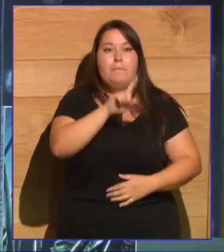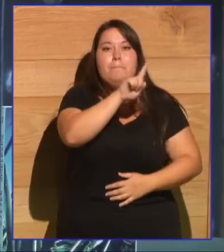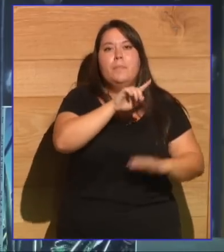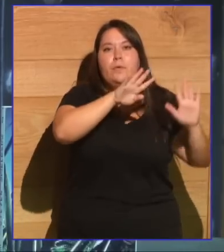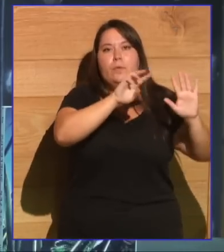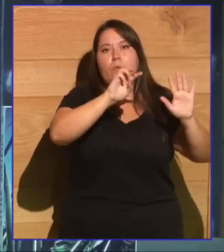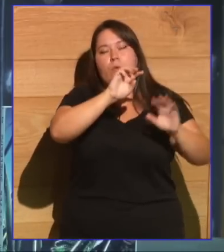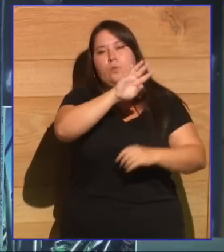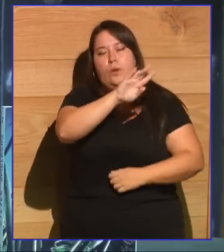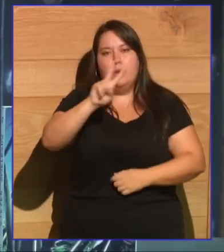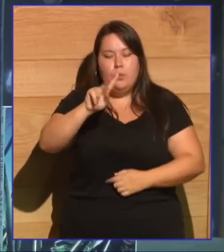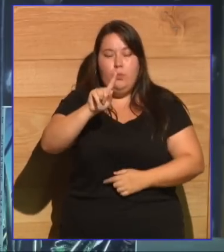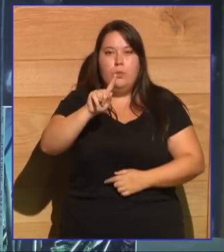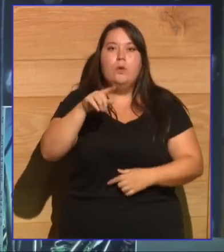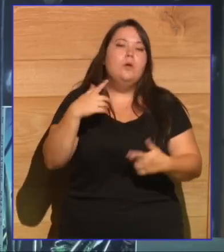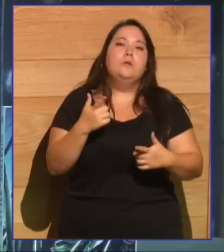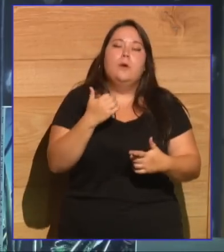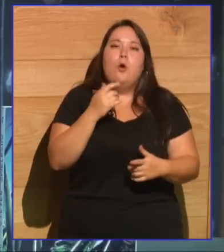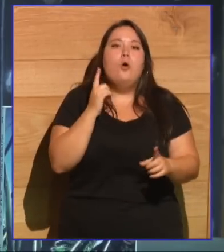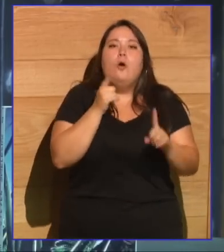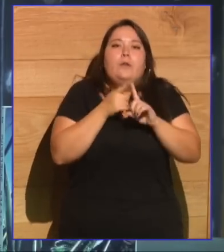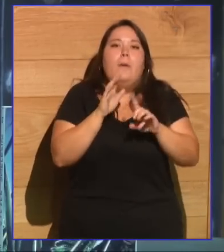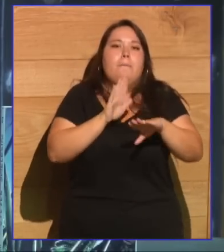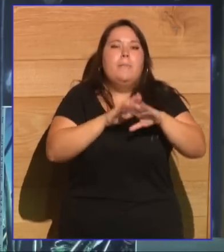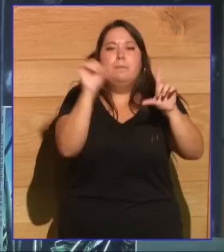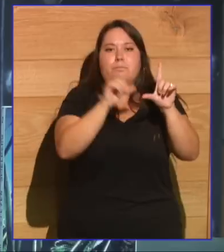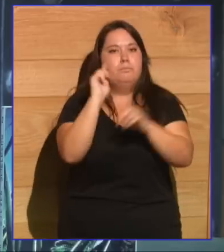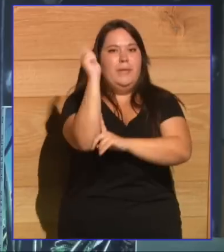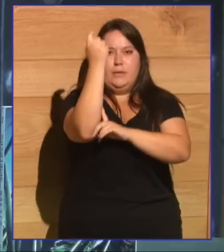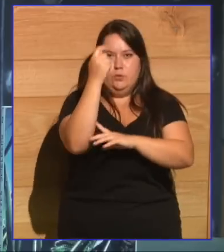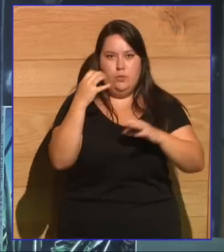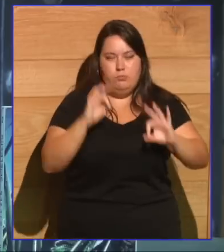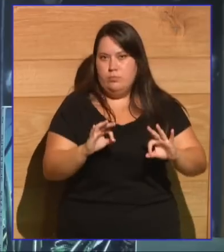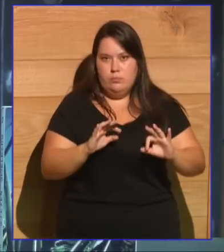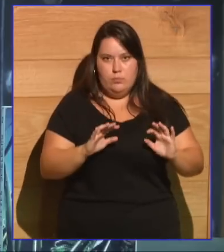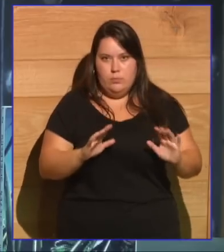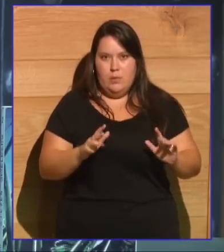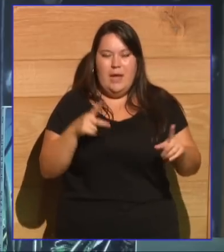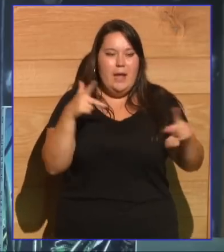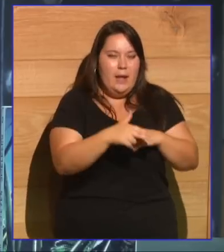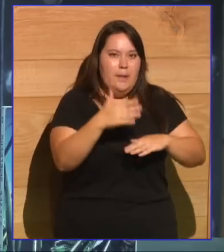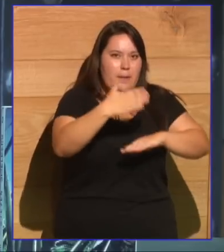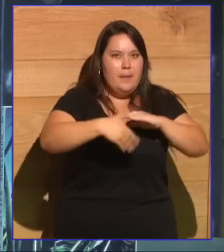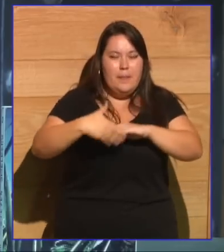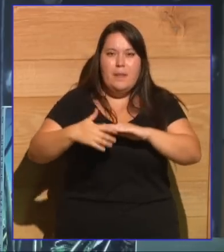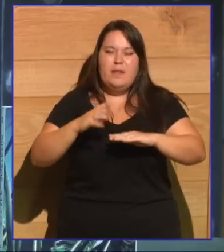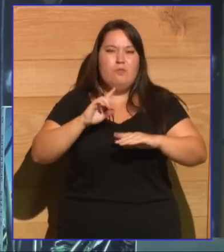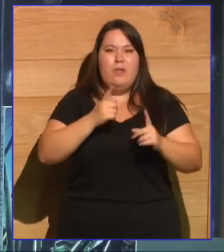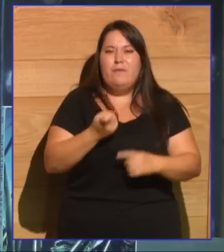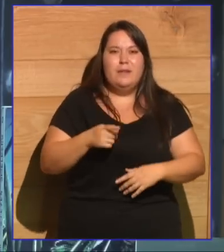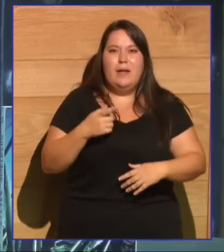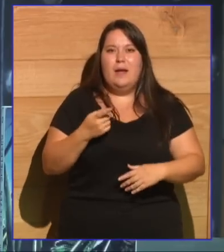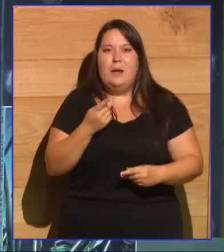construida para tener éxito con todos los elementos del éxito de la película que hace sin ningún tipo de restricción ni siquiera presupuestaria